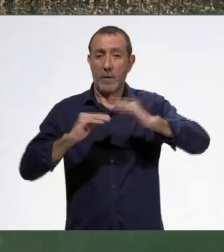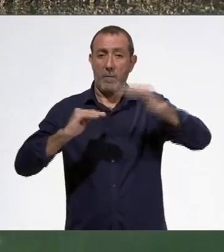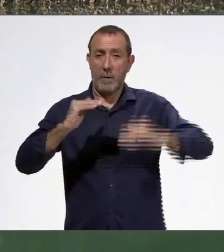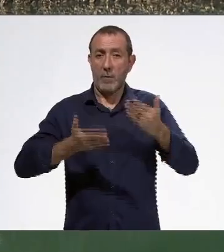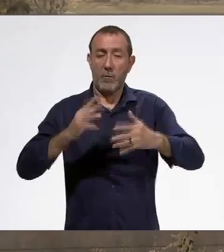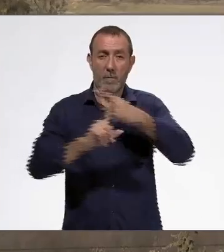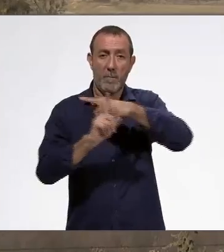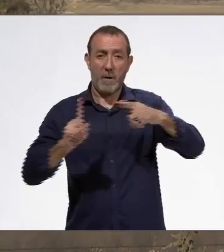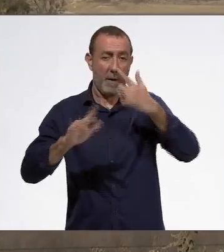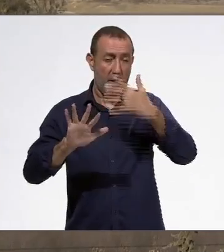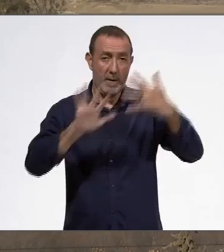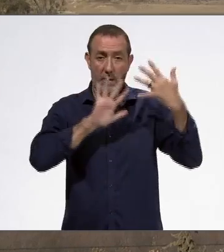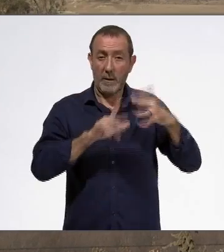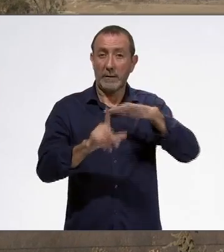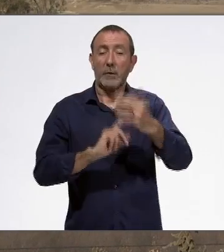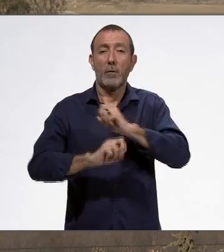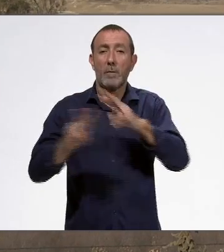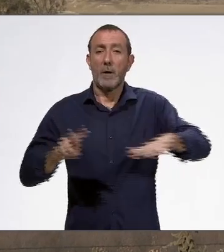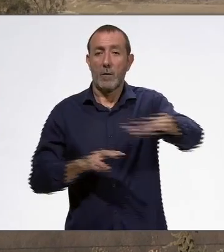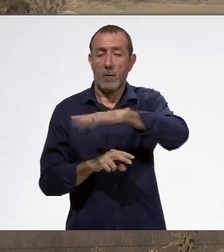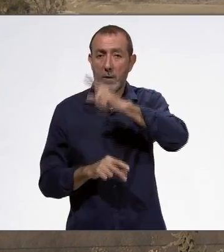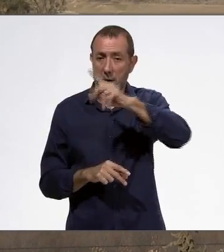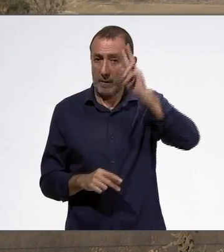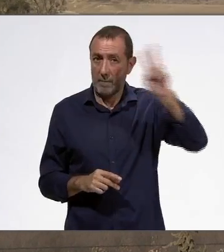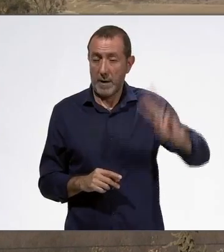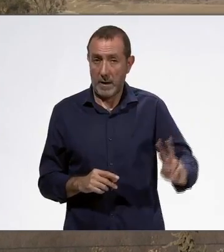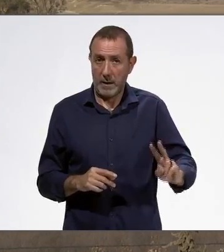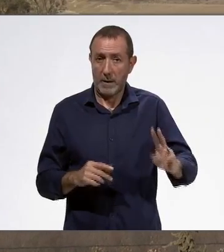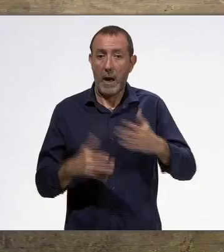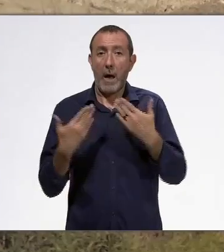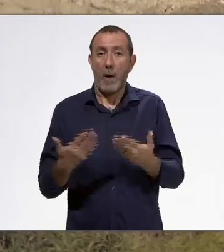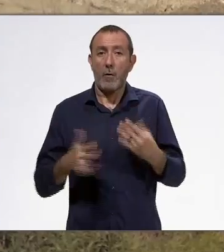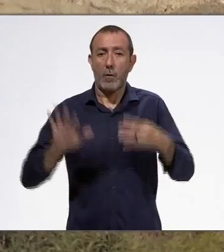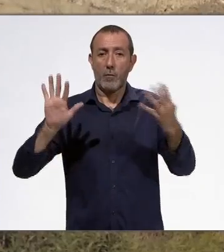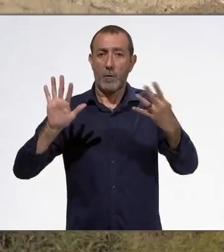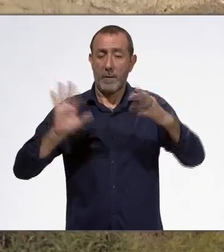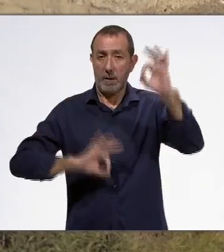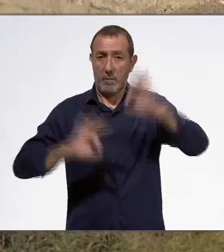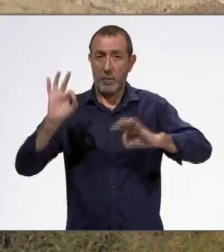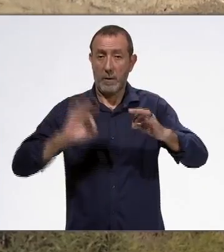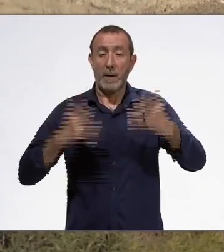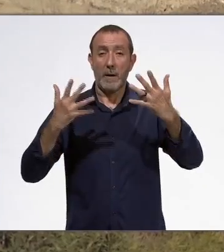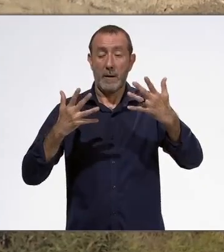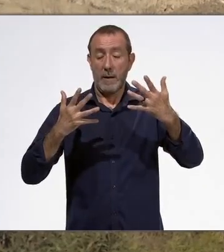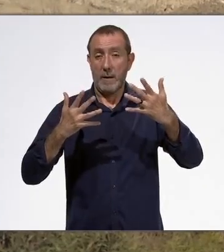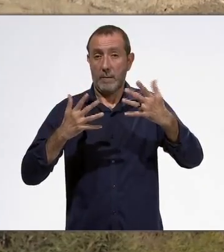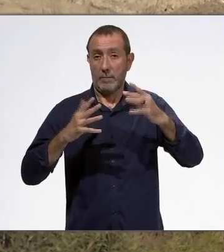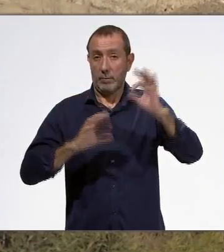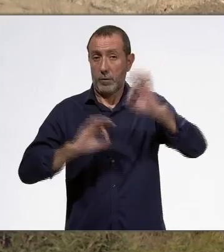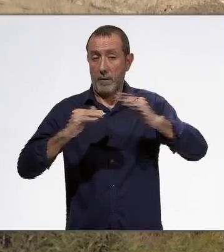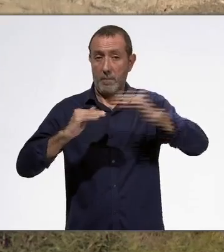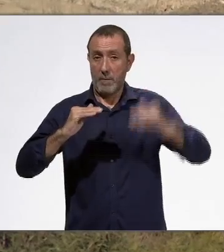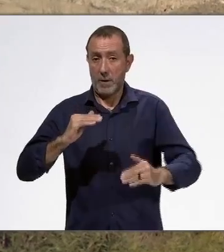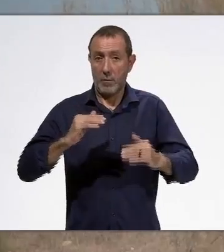10 años el que peor situación presenta en la provincia es el de la viñuela que está al 9% 10 menos que la misma semana de